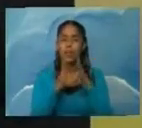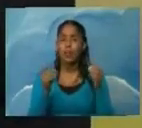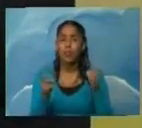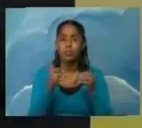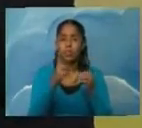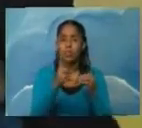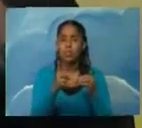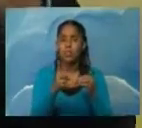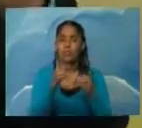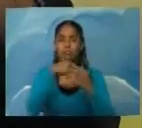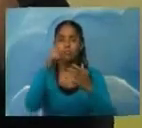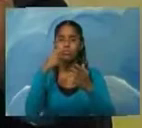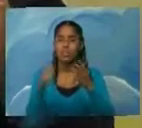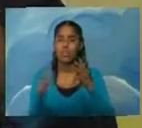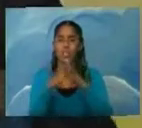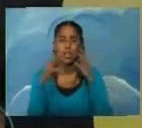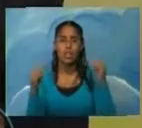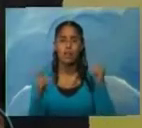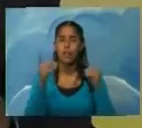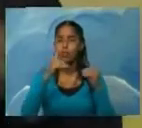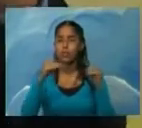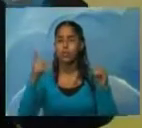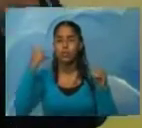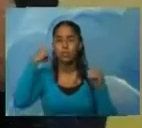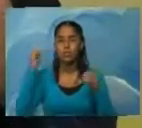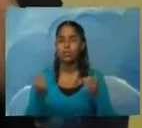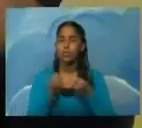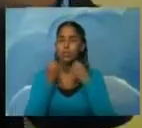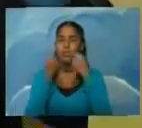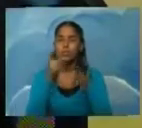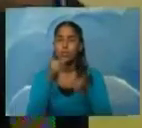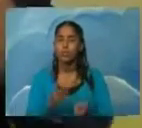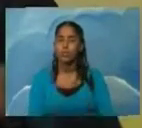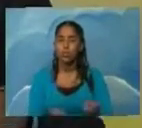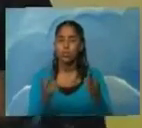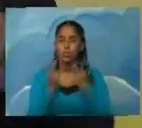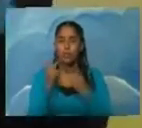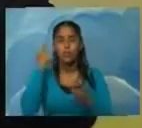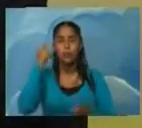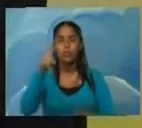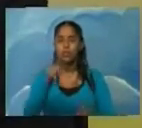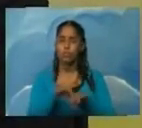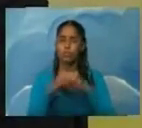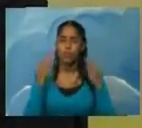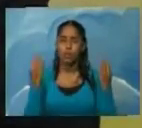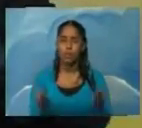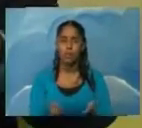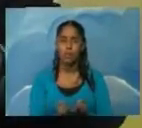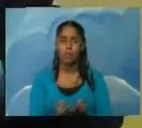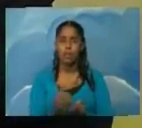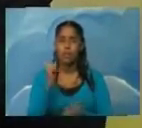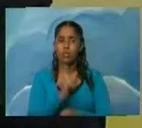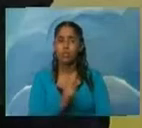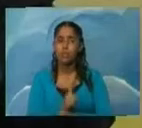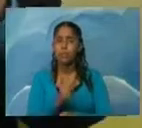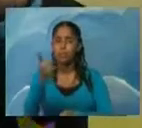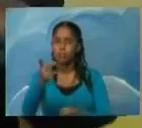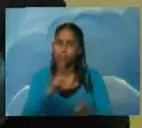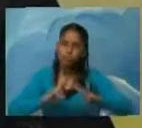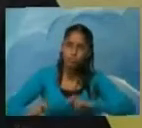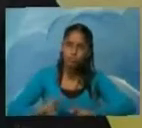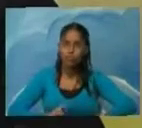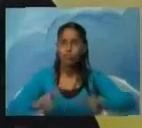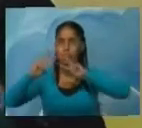examine las Escrituras. Aquí hay consejos para su vida, para su familia. Y no solamente examinarla y leerla